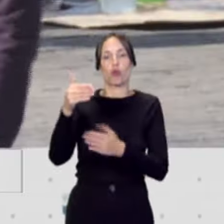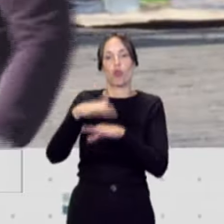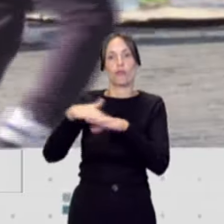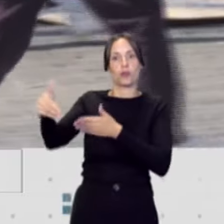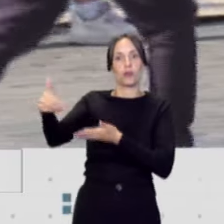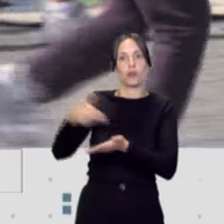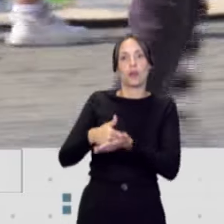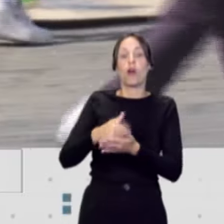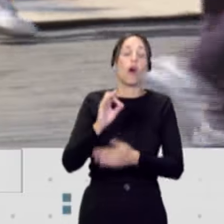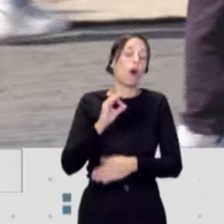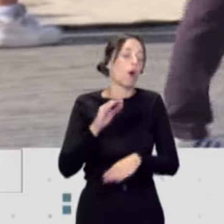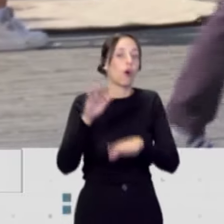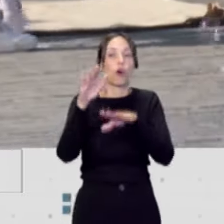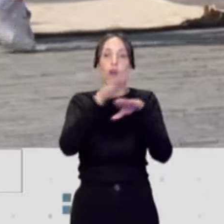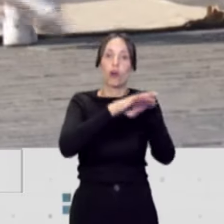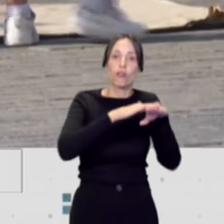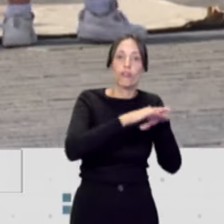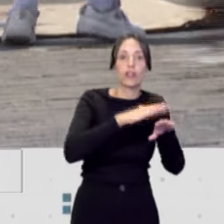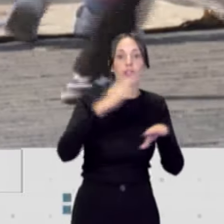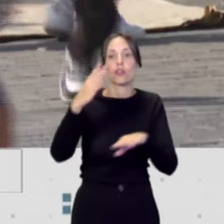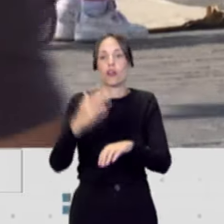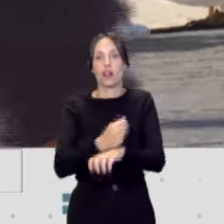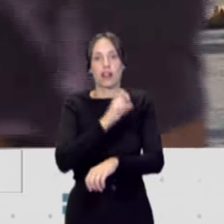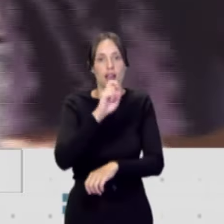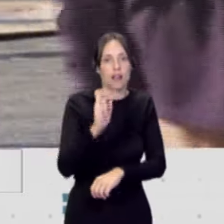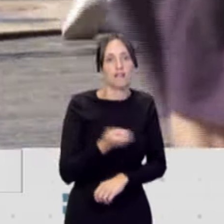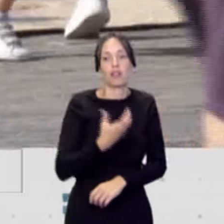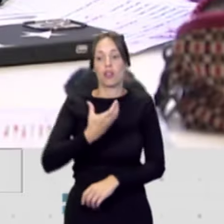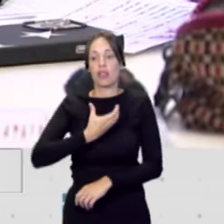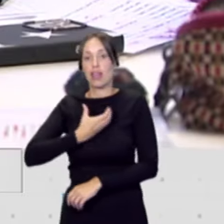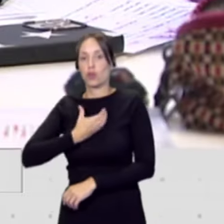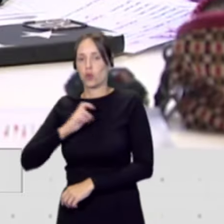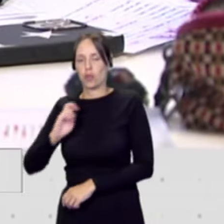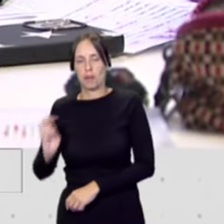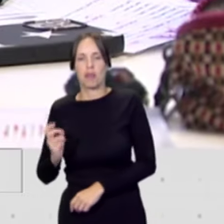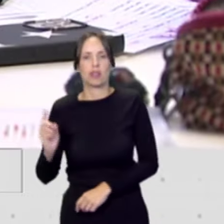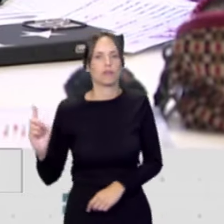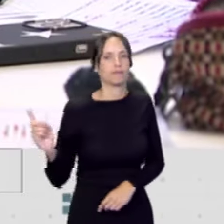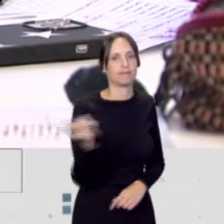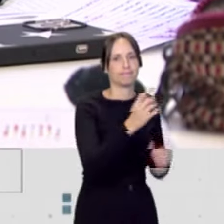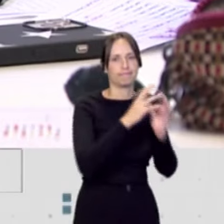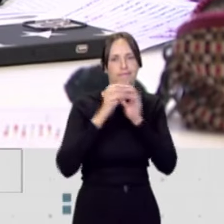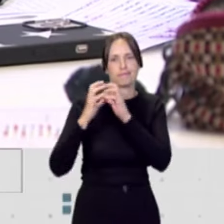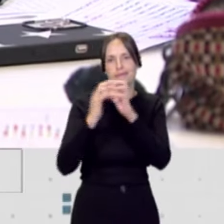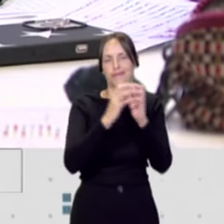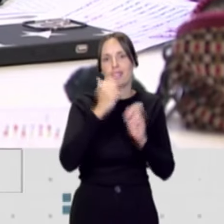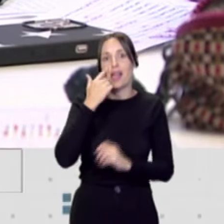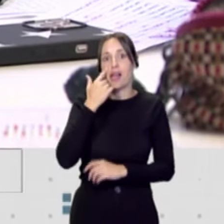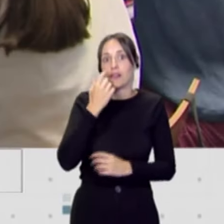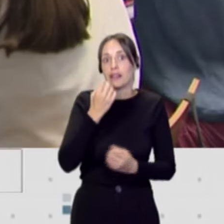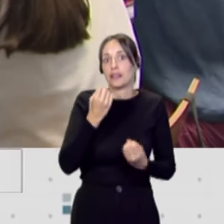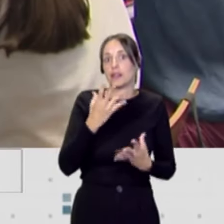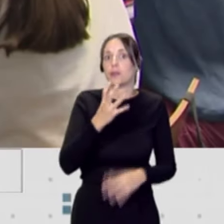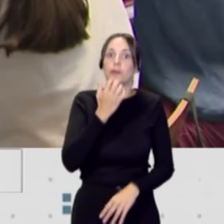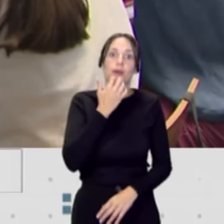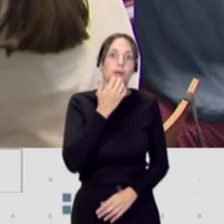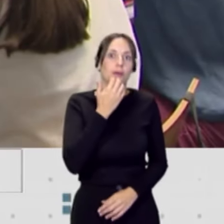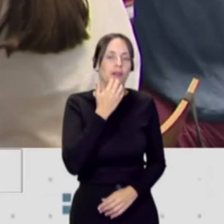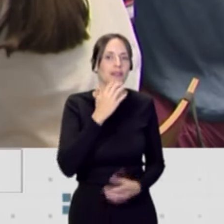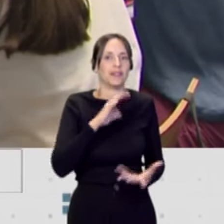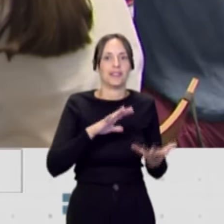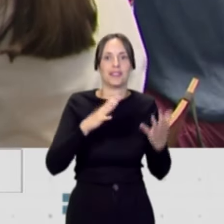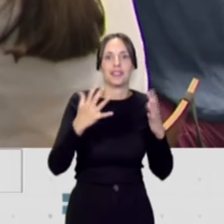consensuado, gobiernos, cabildos y ayuntamientos, es lo que se pretende. Yo entiendo que puede haber medidas cuando se habla de una transición energética justa, que